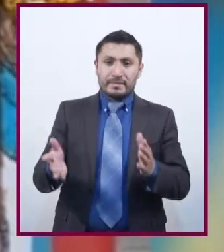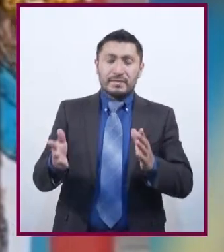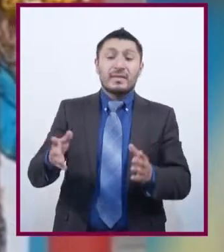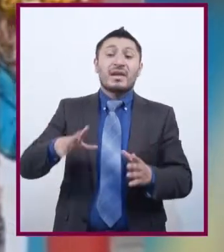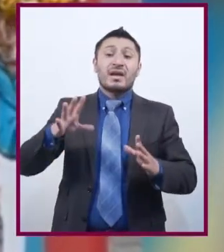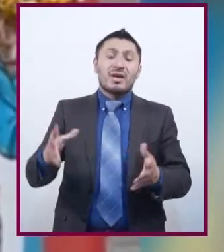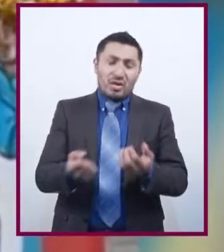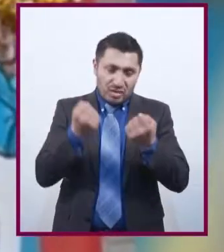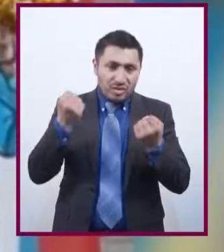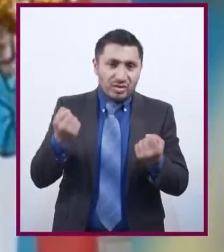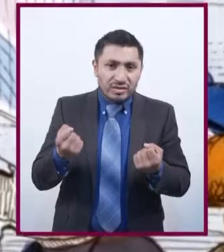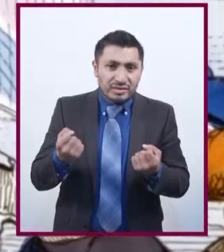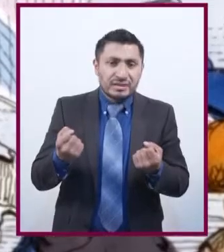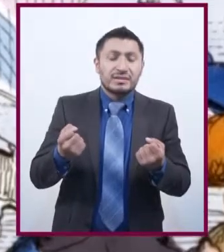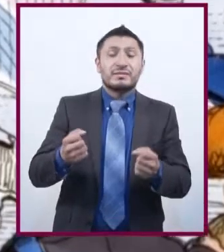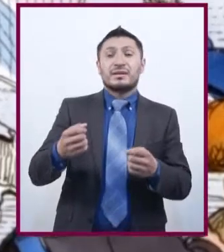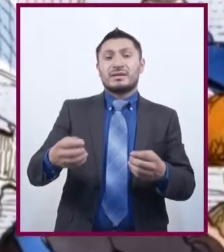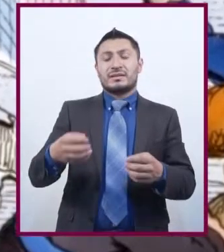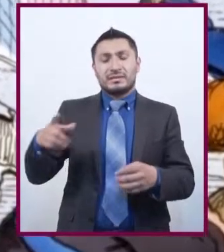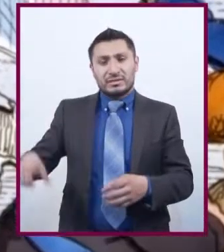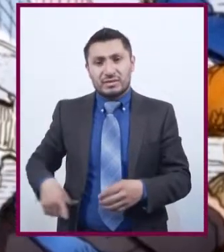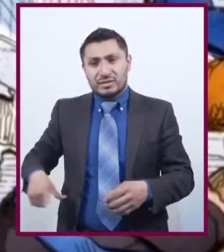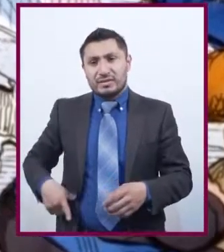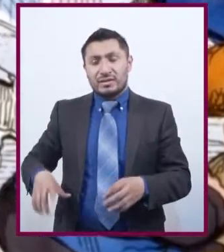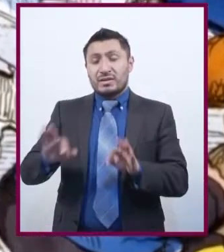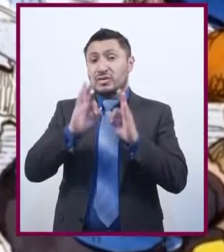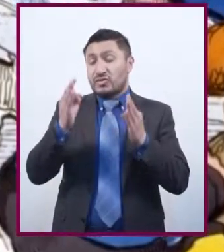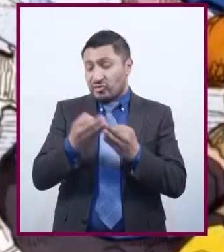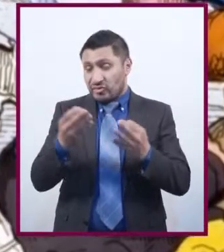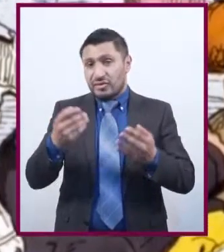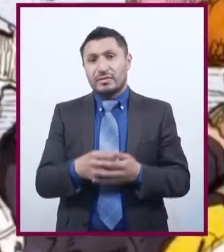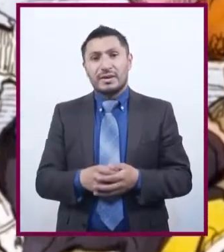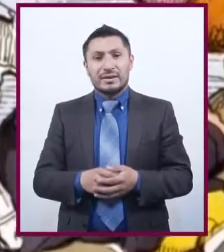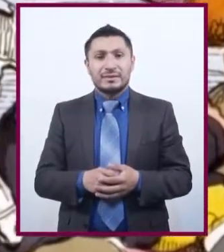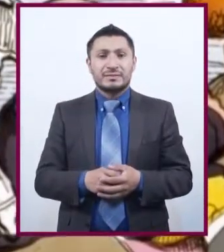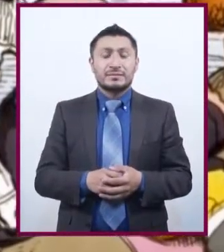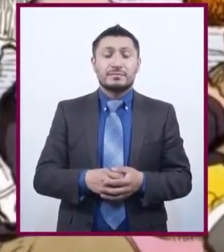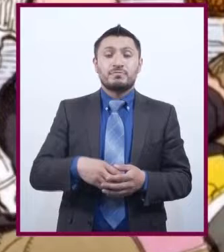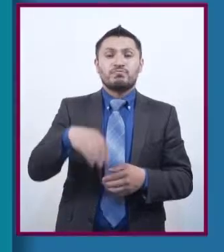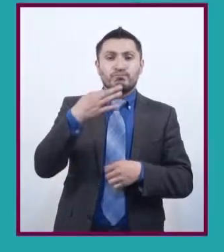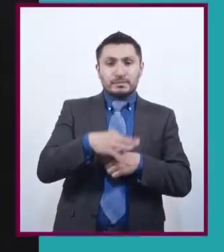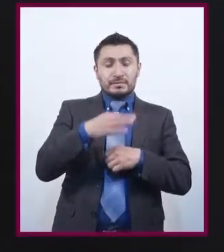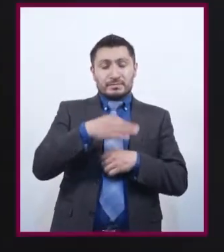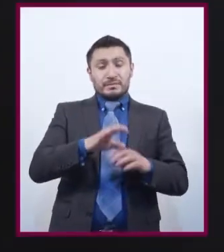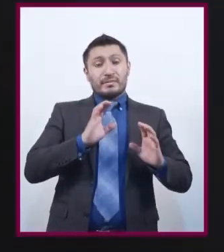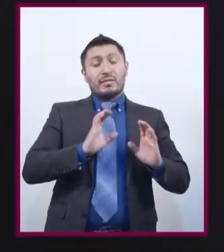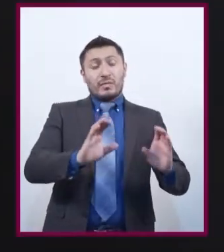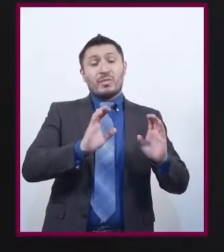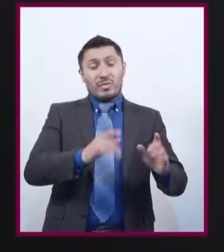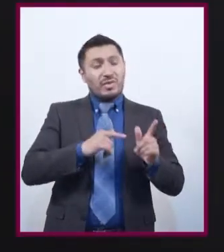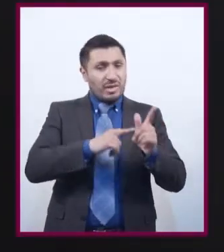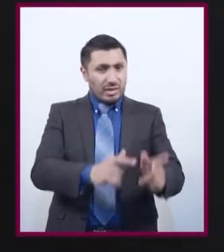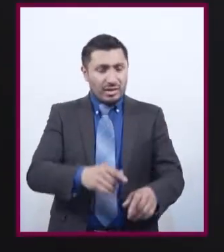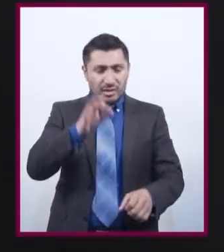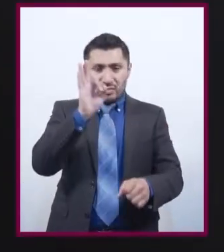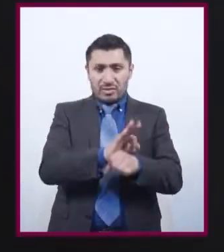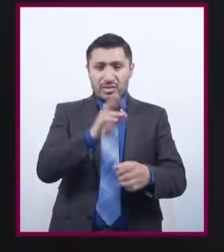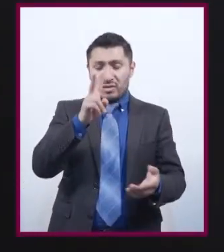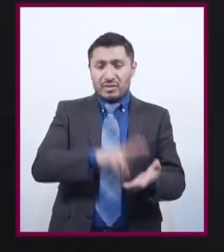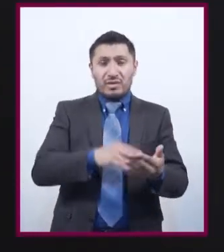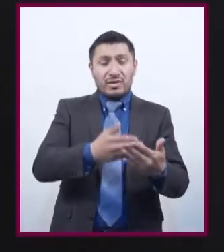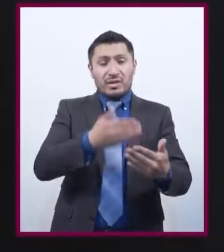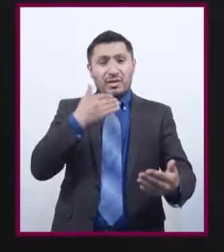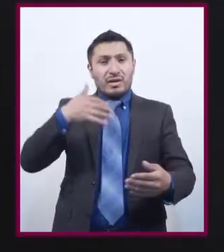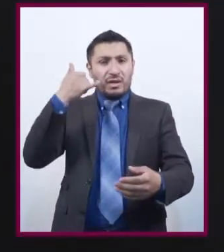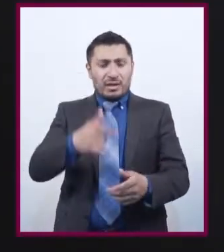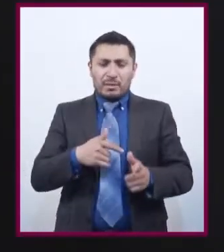de reformar las estructuras del estado y de avanzar hacia el ideal de la plena democracia Mientras que el conservador defendió